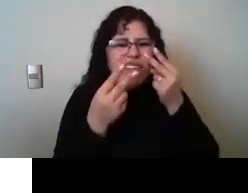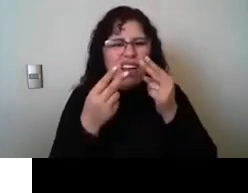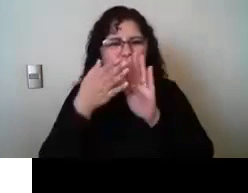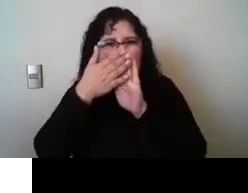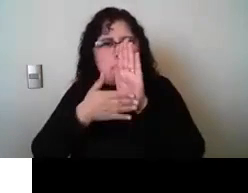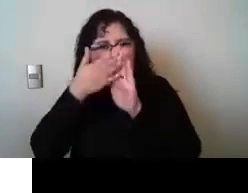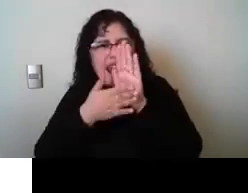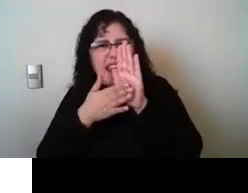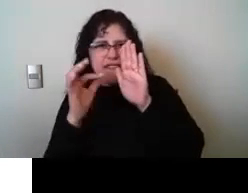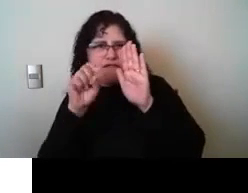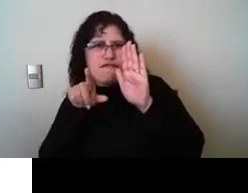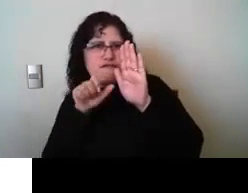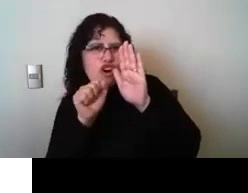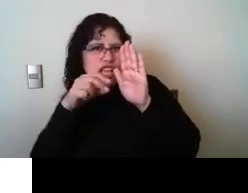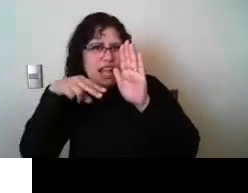Pero